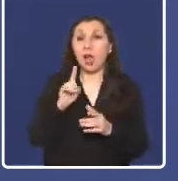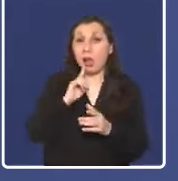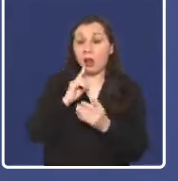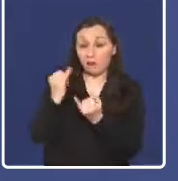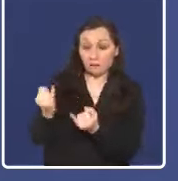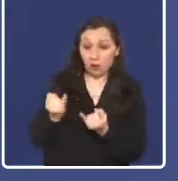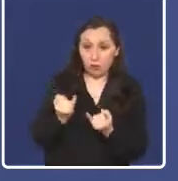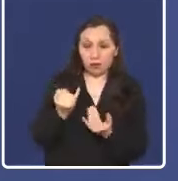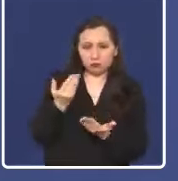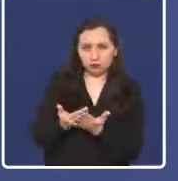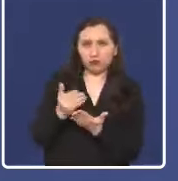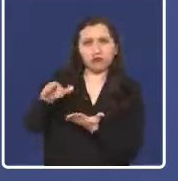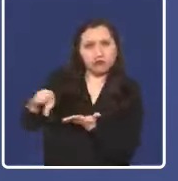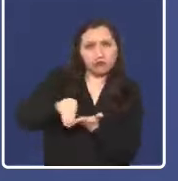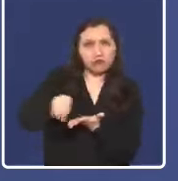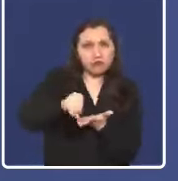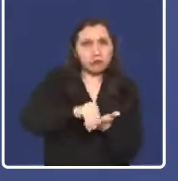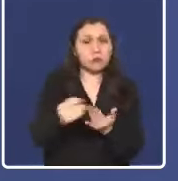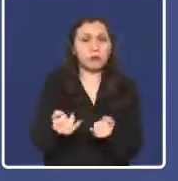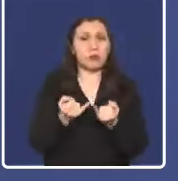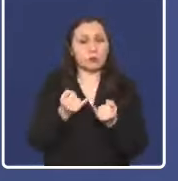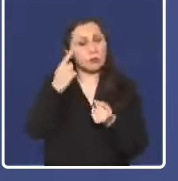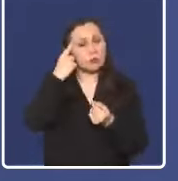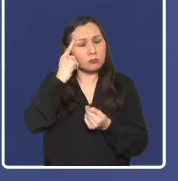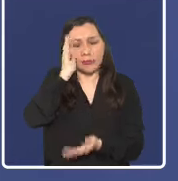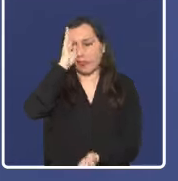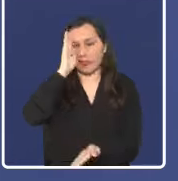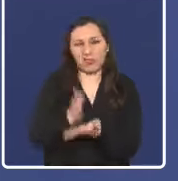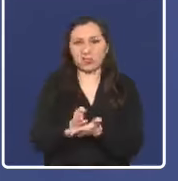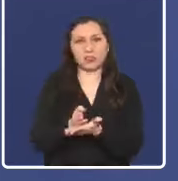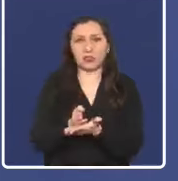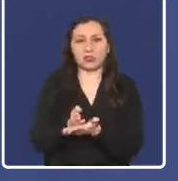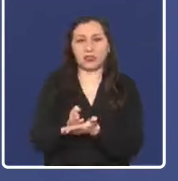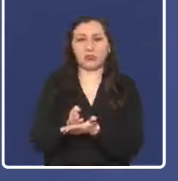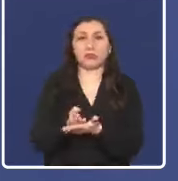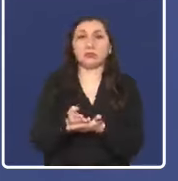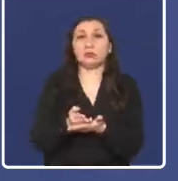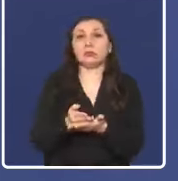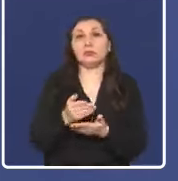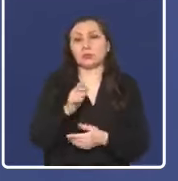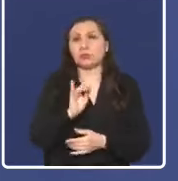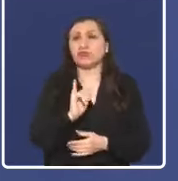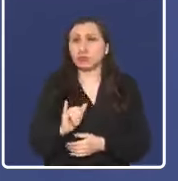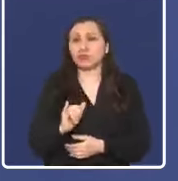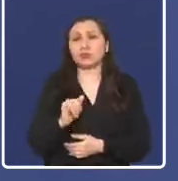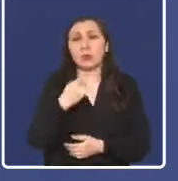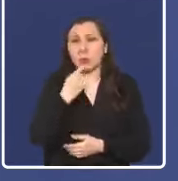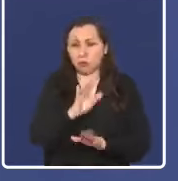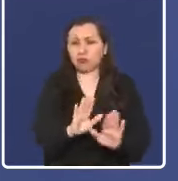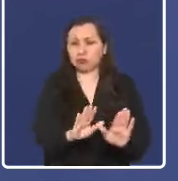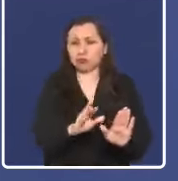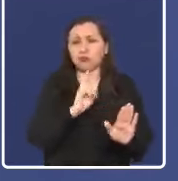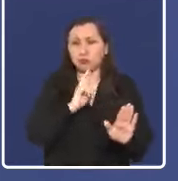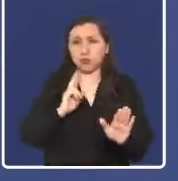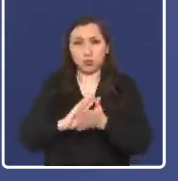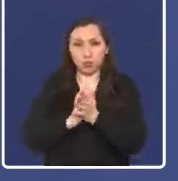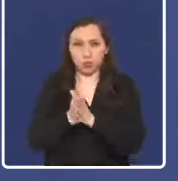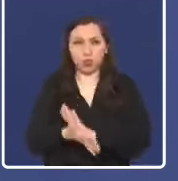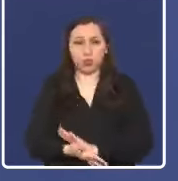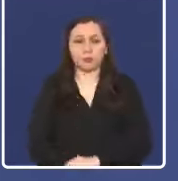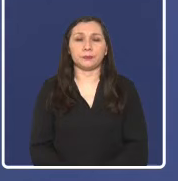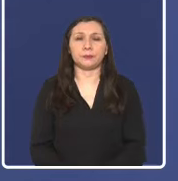la información, recabando la información que nos permitía tomar esta decisión. Ahora sí voy a dar todas las preguntas, no se preocupe, todas las